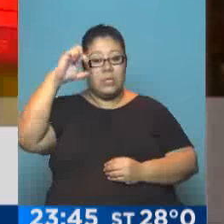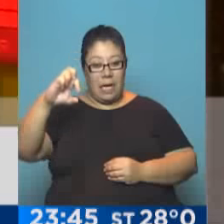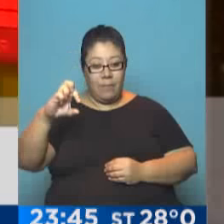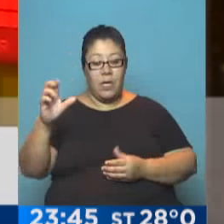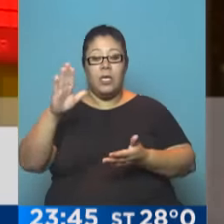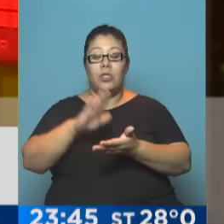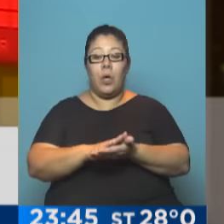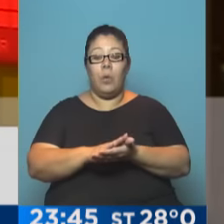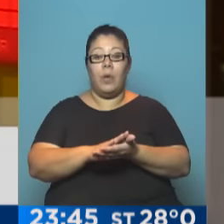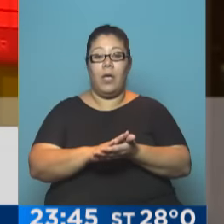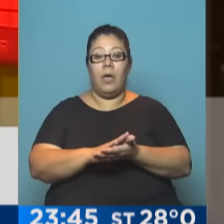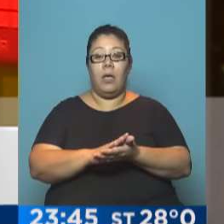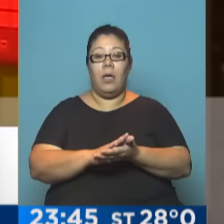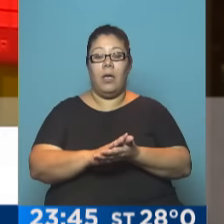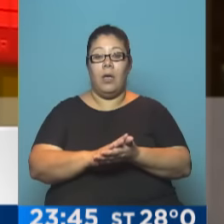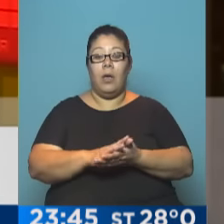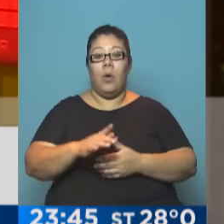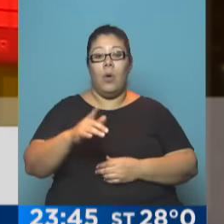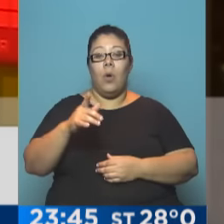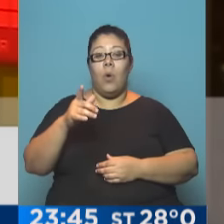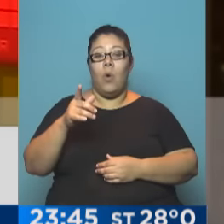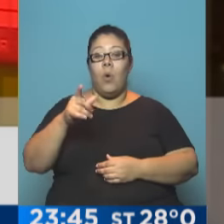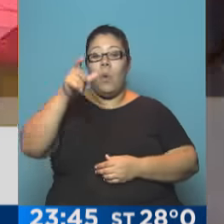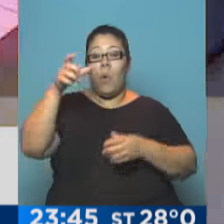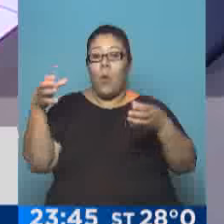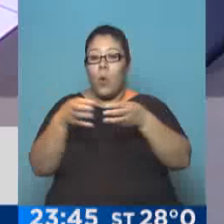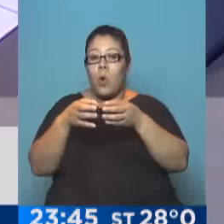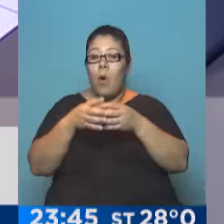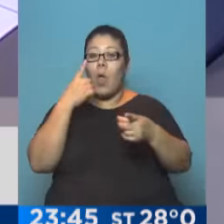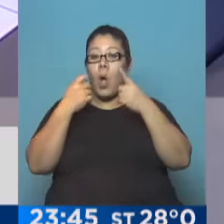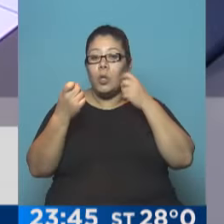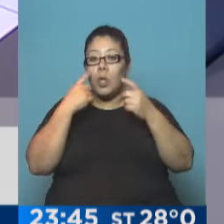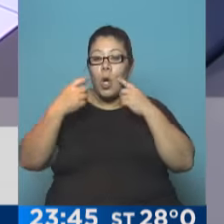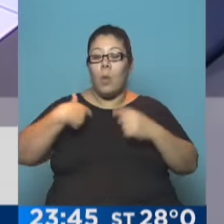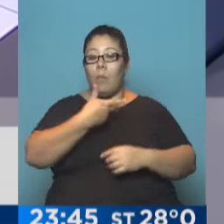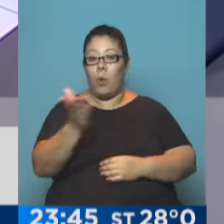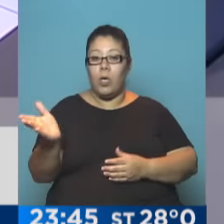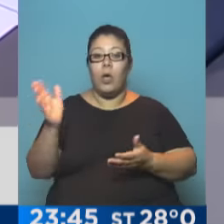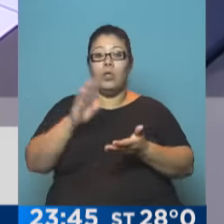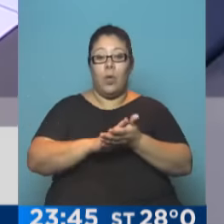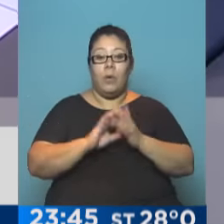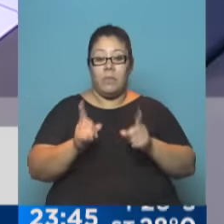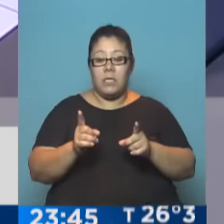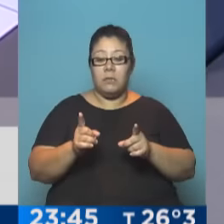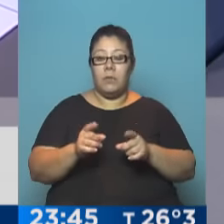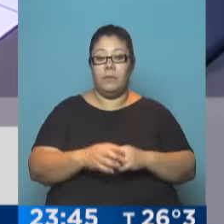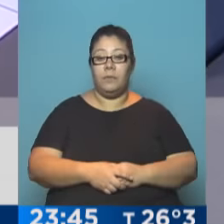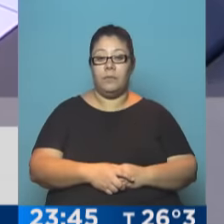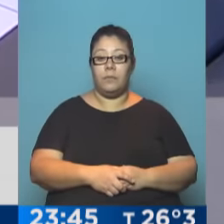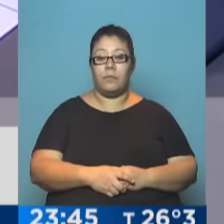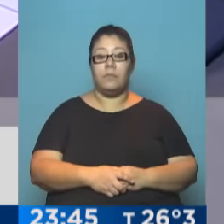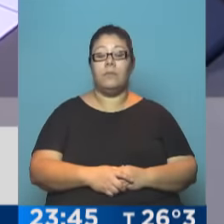parte de la disuelta Unidad de Control del Espacio Público durante operativos de recuperación de los mismos espacios. El fallo